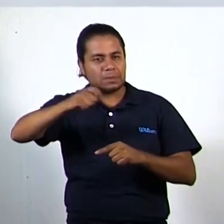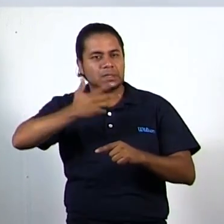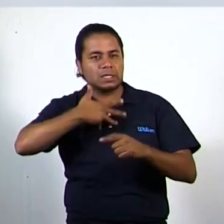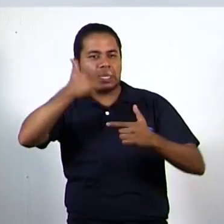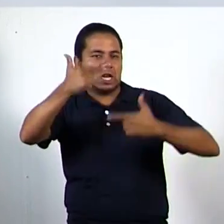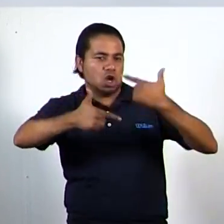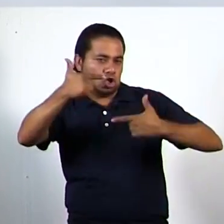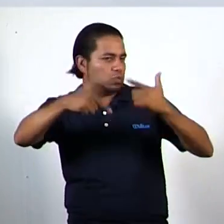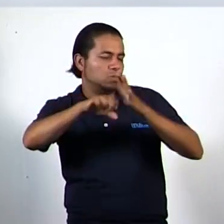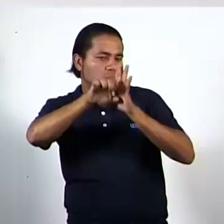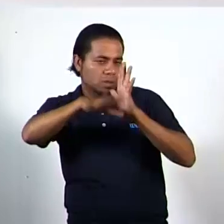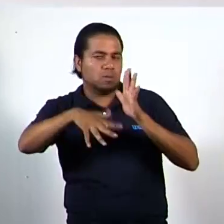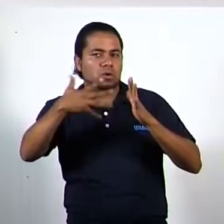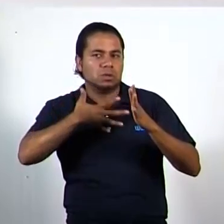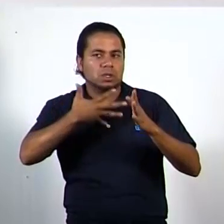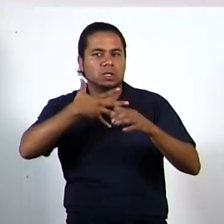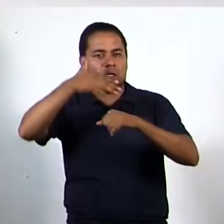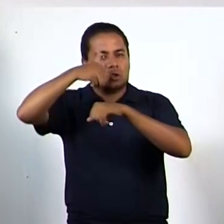leche.